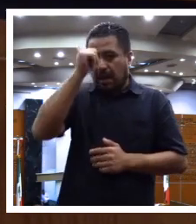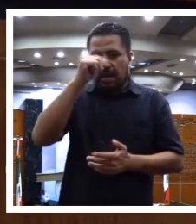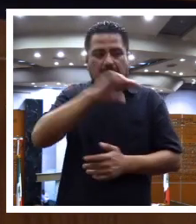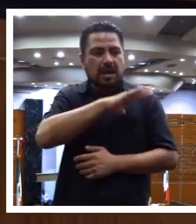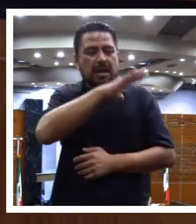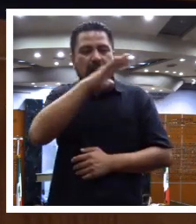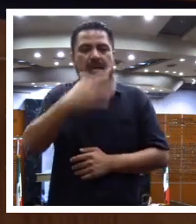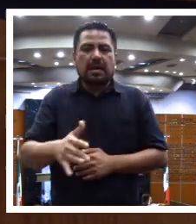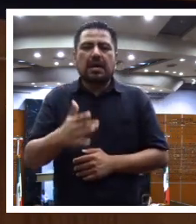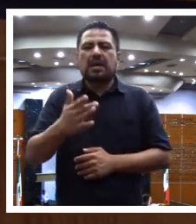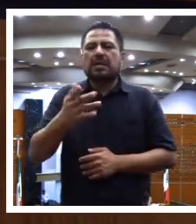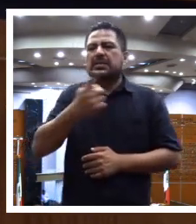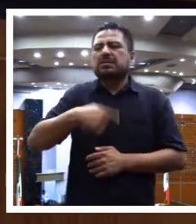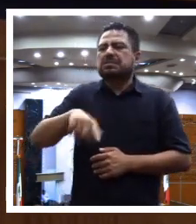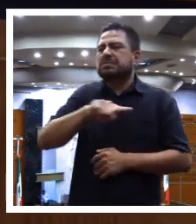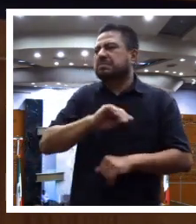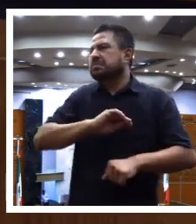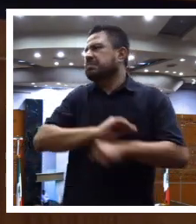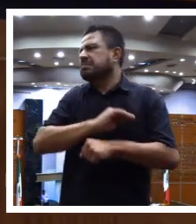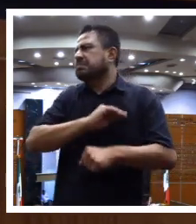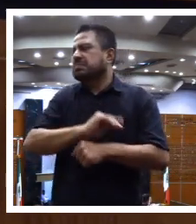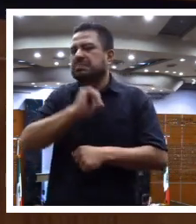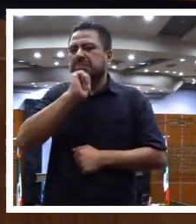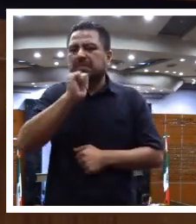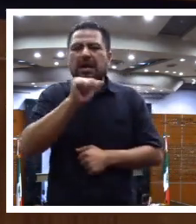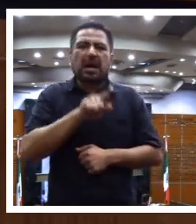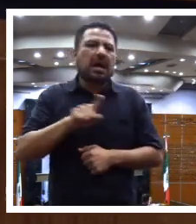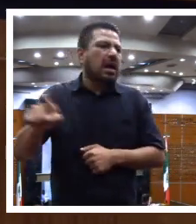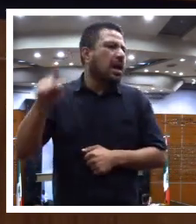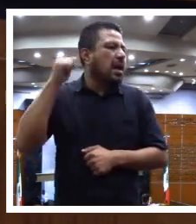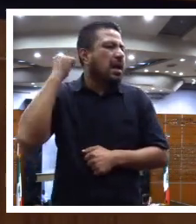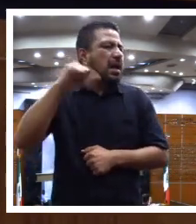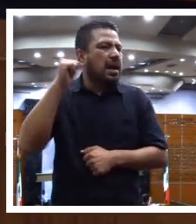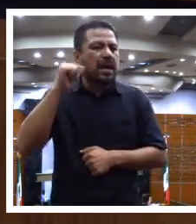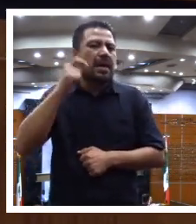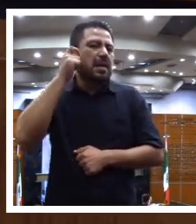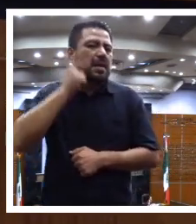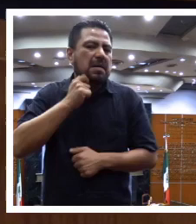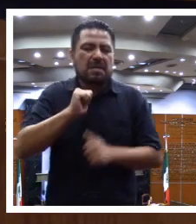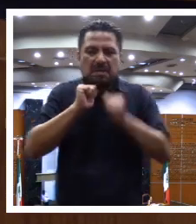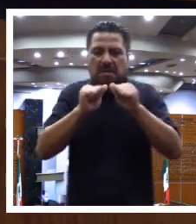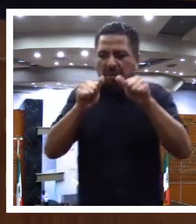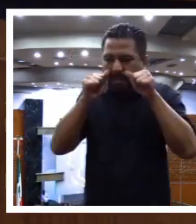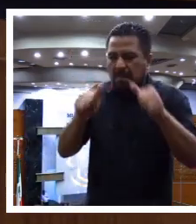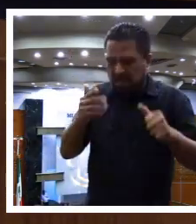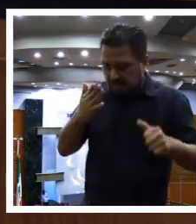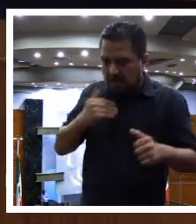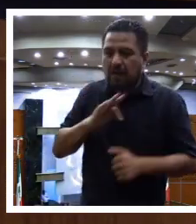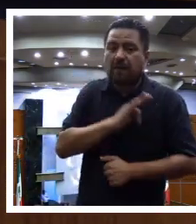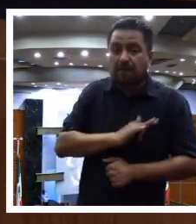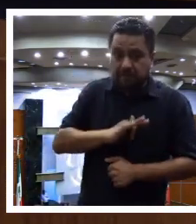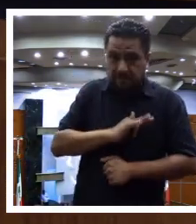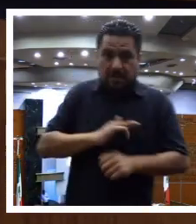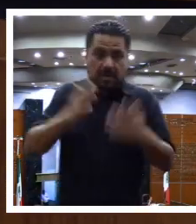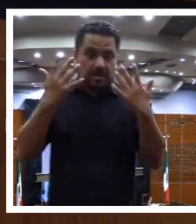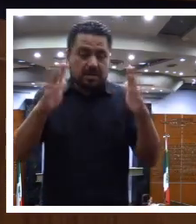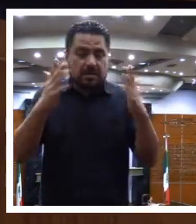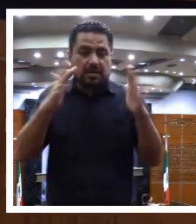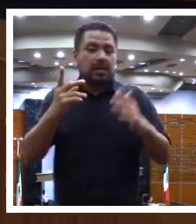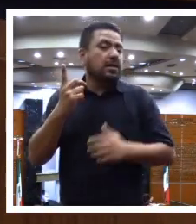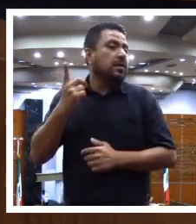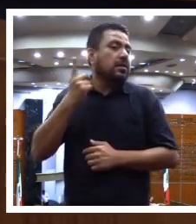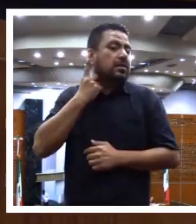general. Ignoraron por completo a Acapulco y a Guerrero. Felicito a